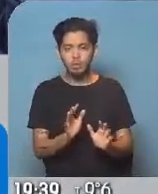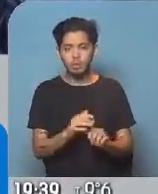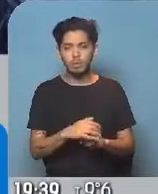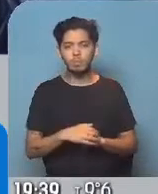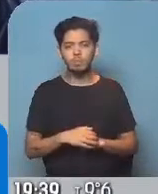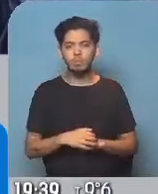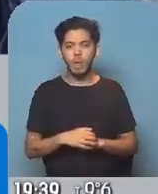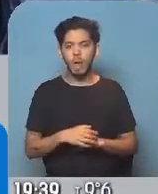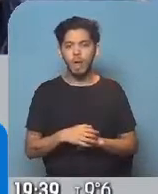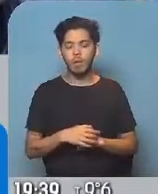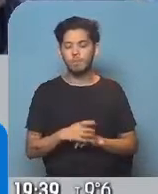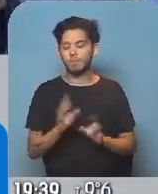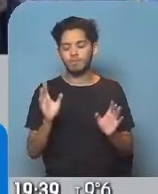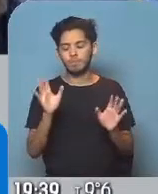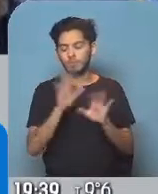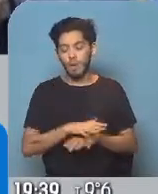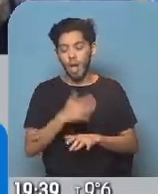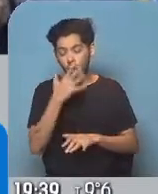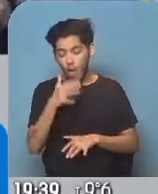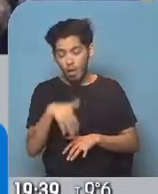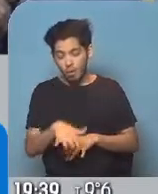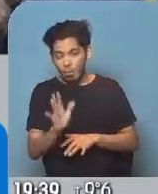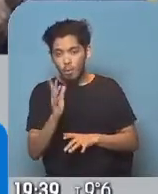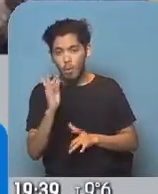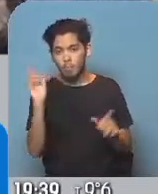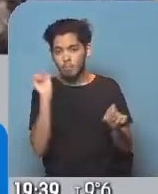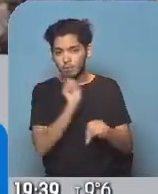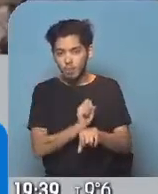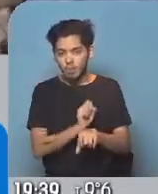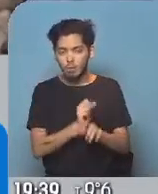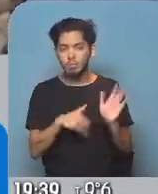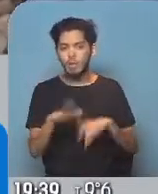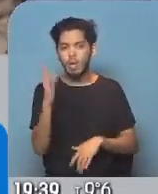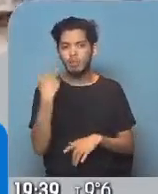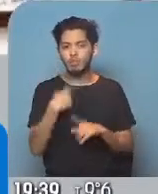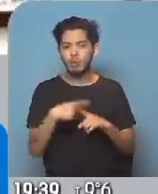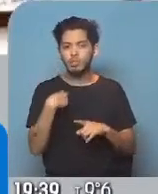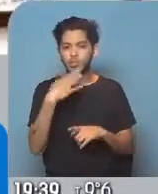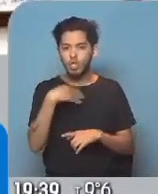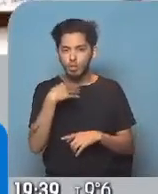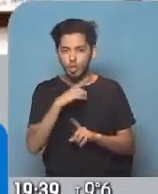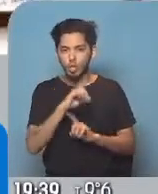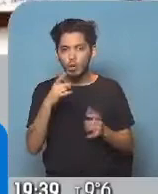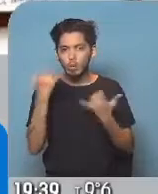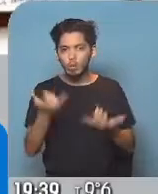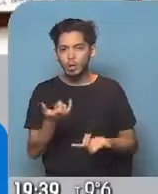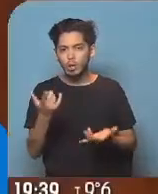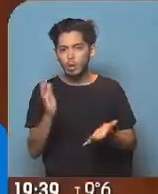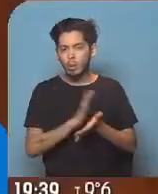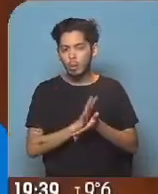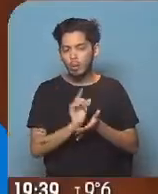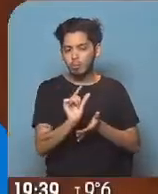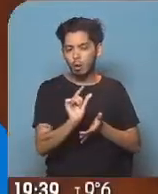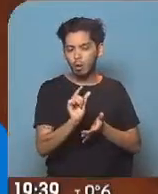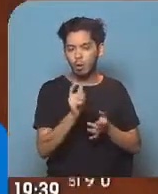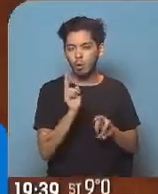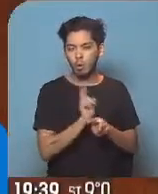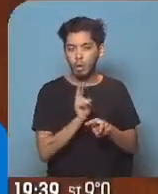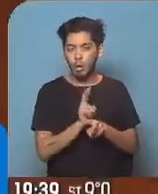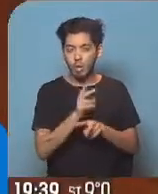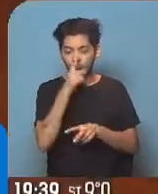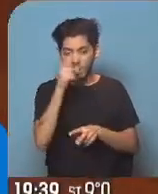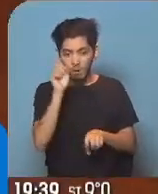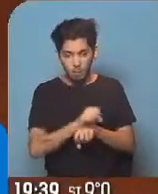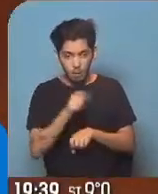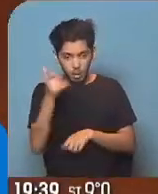vamos a terminar presos, aún por torpes y no por tener un mínimo de ¿Y cuidado. terminó alguien preso en ese En